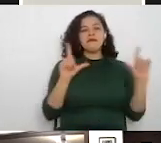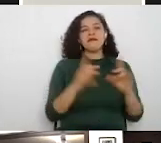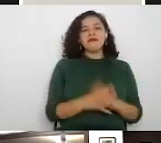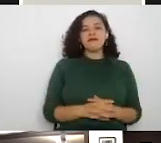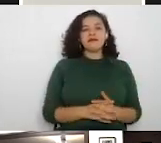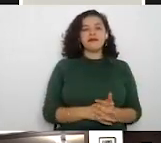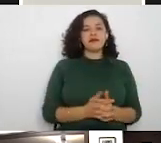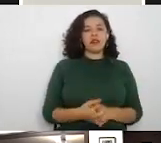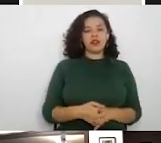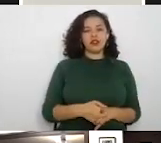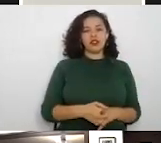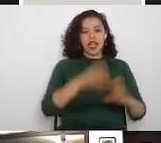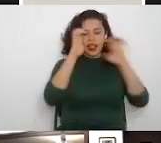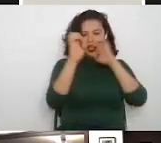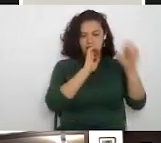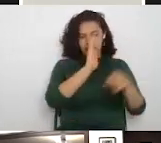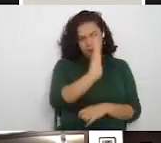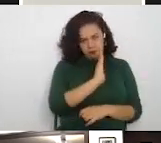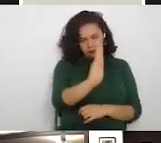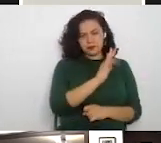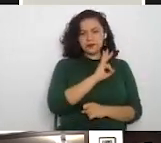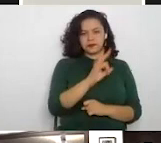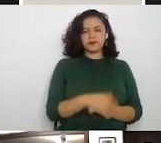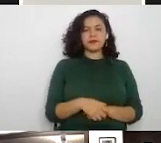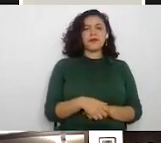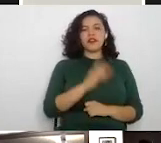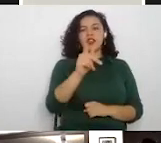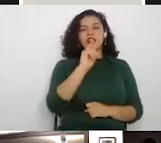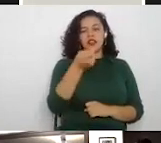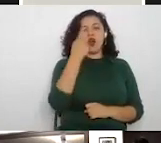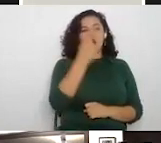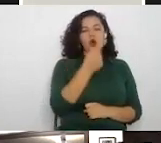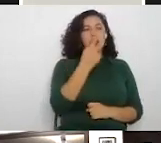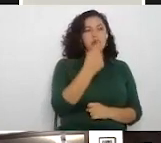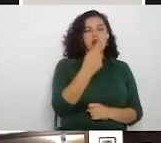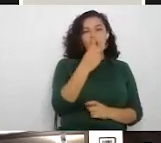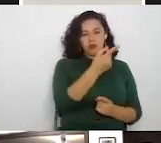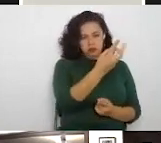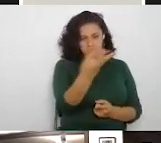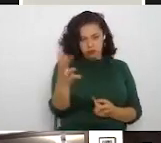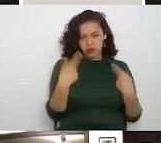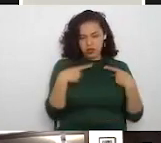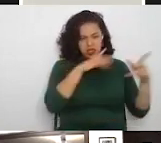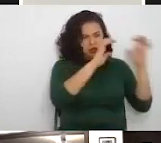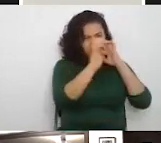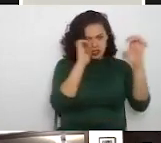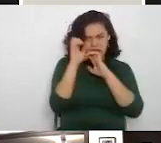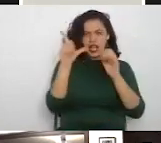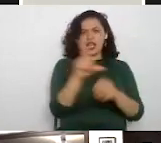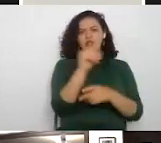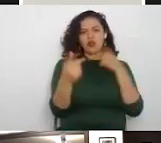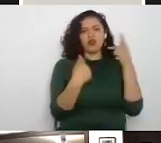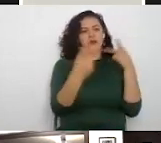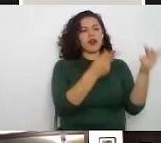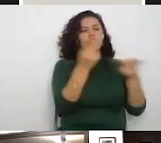la entrevista directa, que consiste igualmente en reunirse con una o varias personas y cuestionarlas para poder obtener